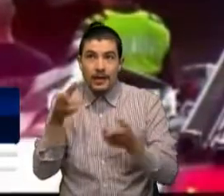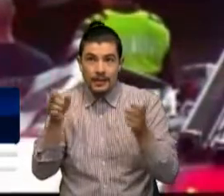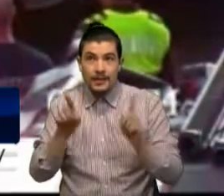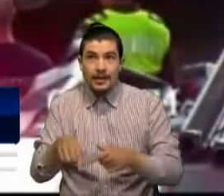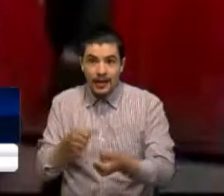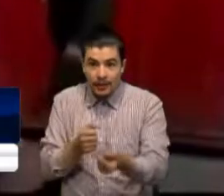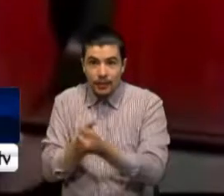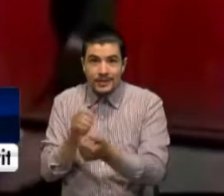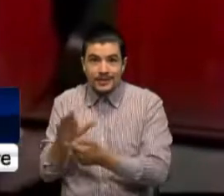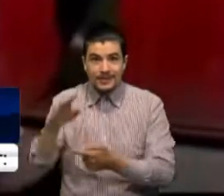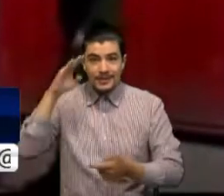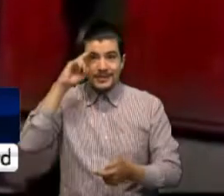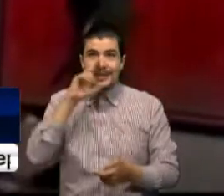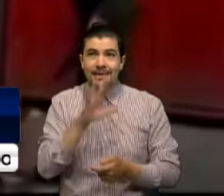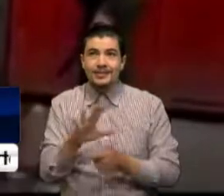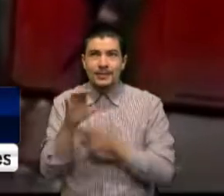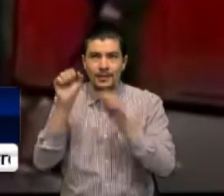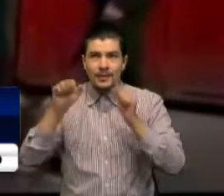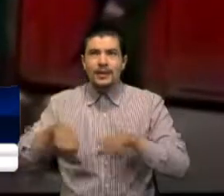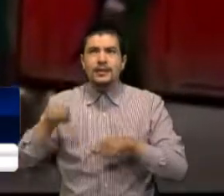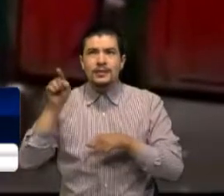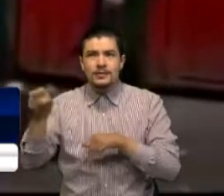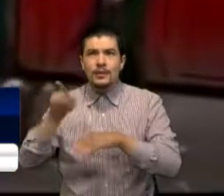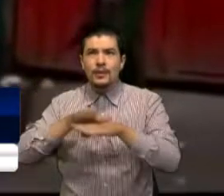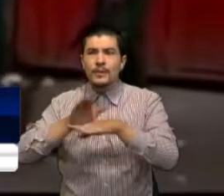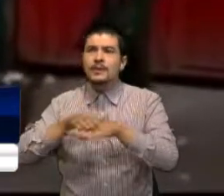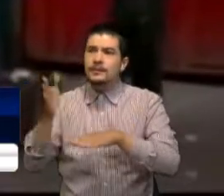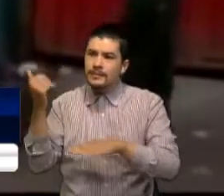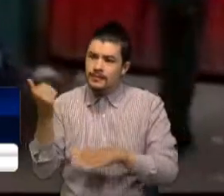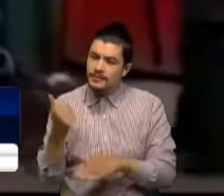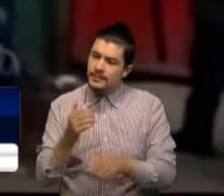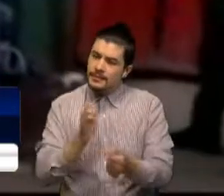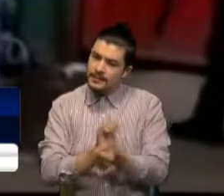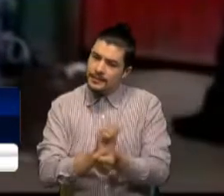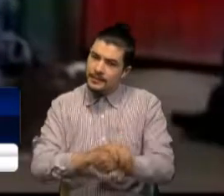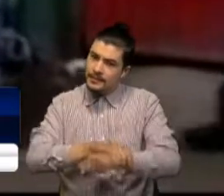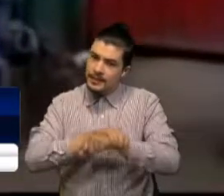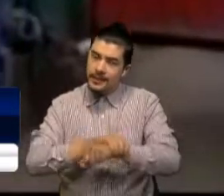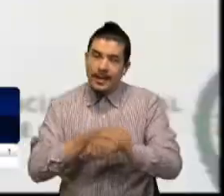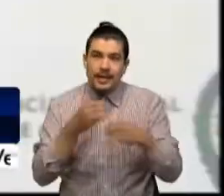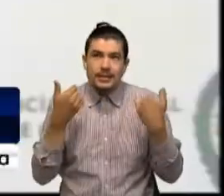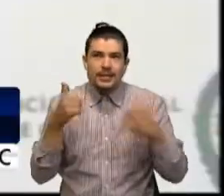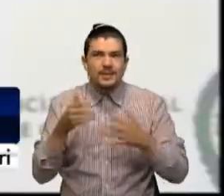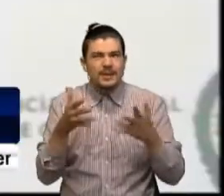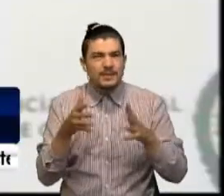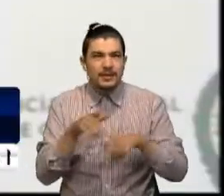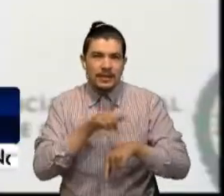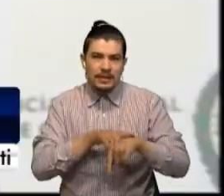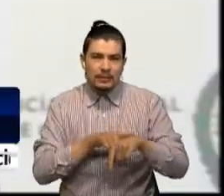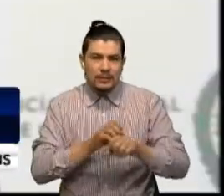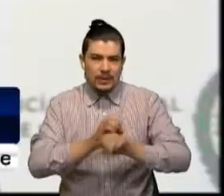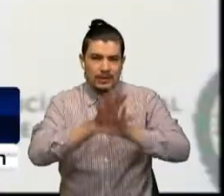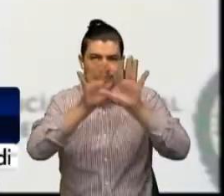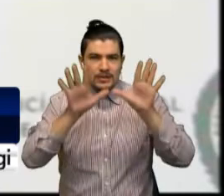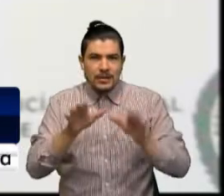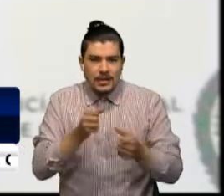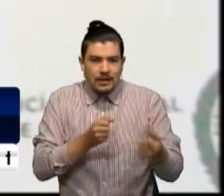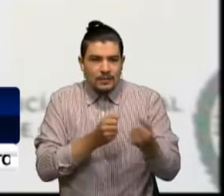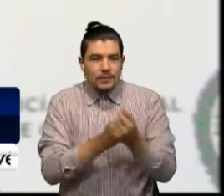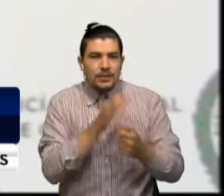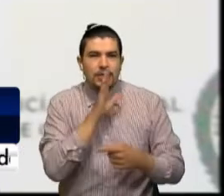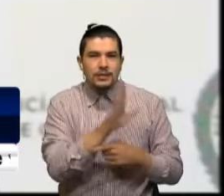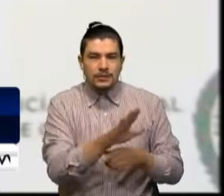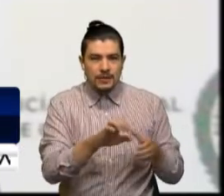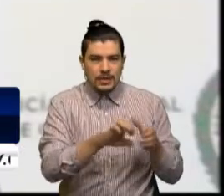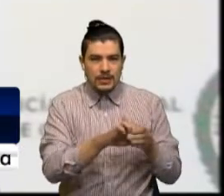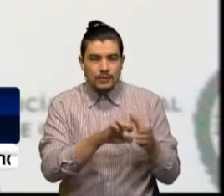que apoyar a los agentes para bajar a La Araña de los tejados. El procedimiento terminó ya sobre la mañana con el apoyo de un